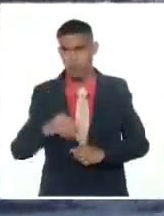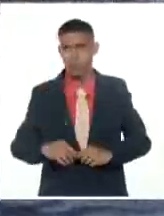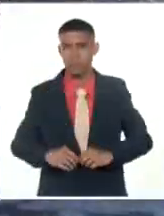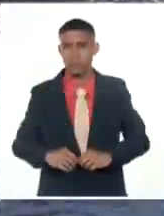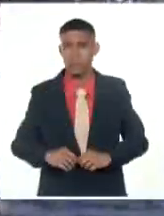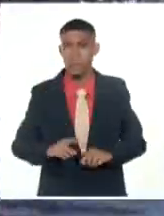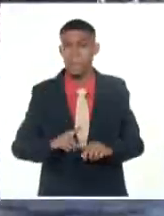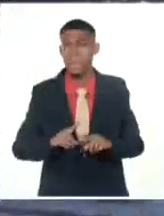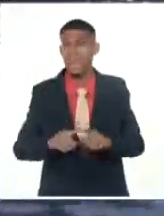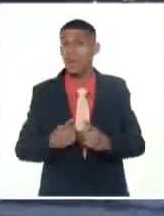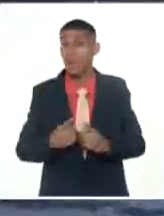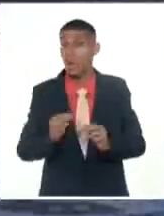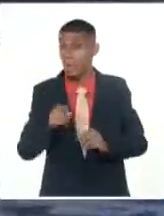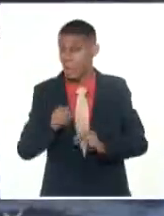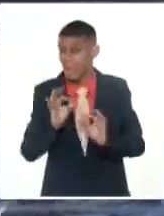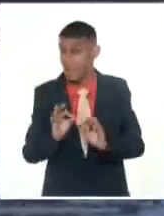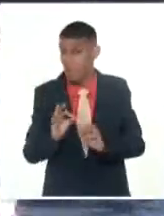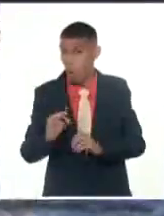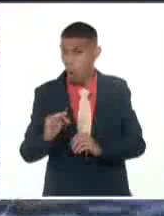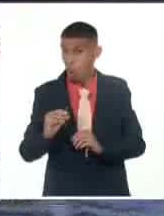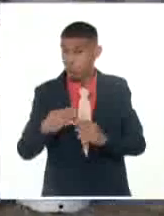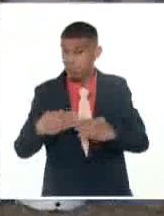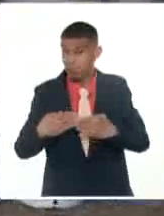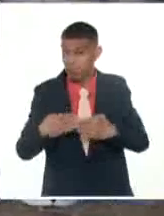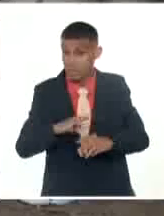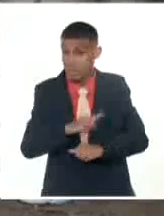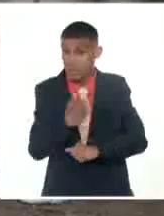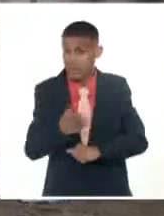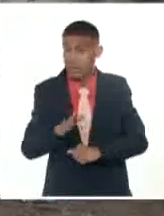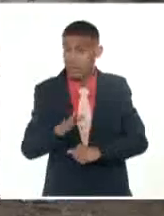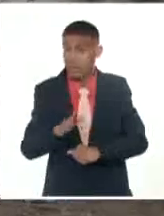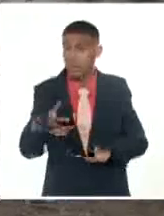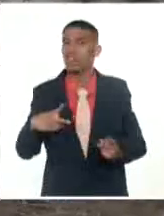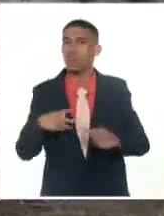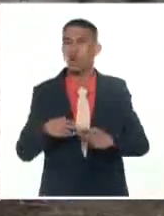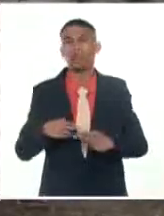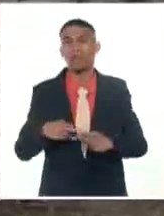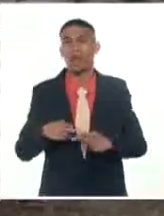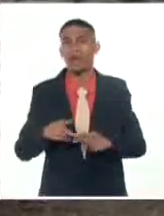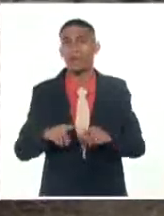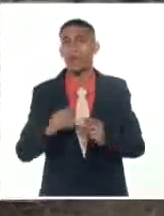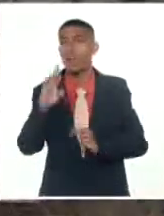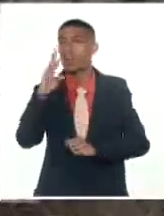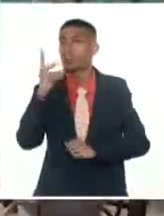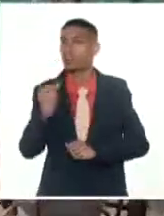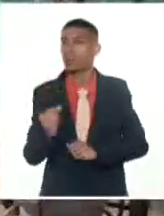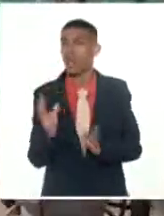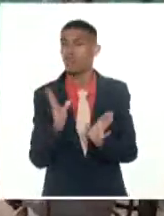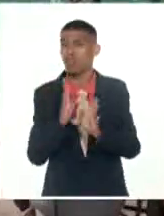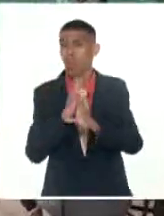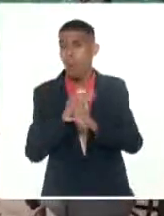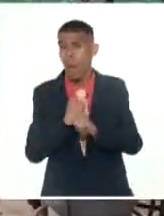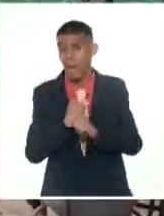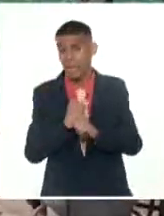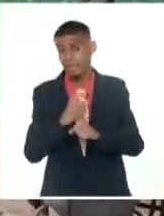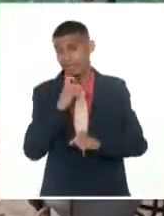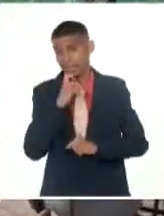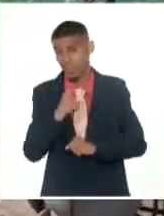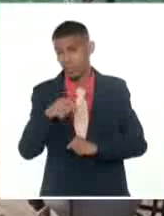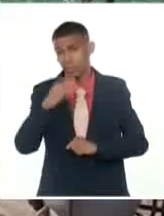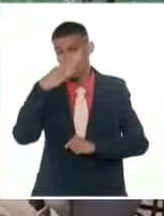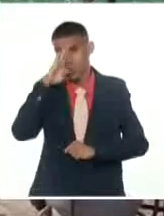Pero hace poco, esa vía quedó cortada como resultado de los problemas materiales que afronta hoy el